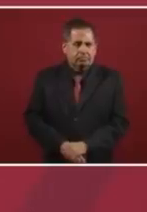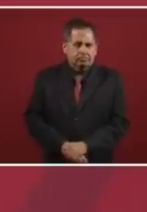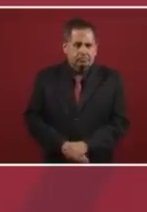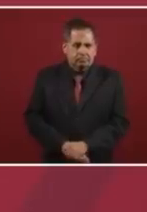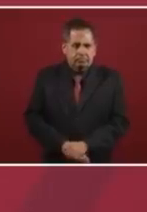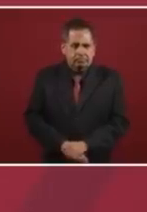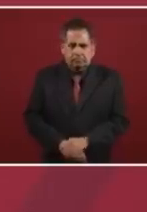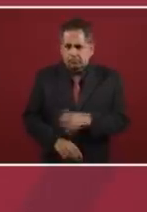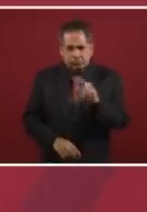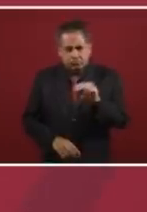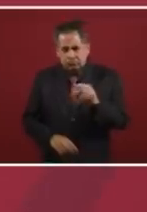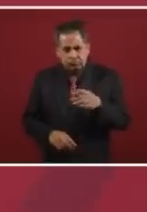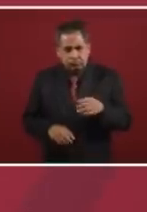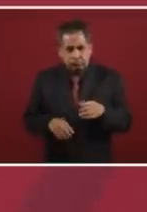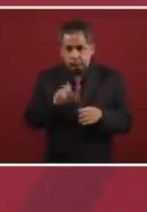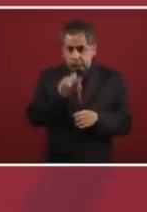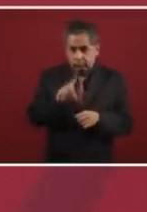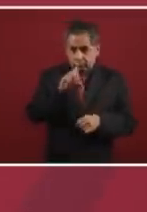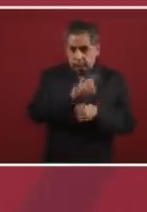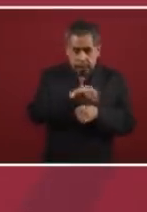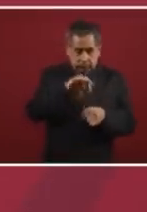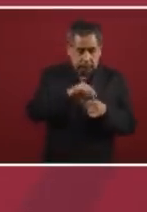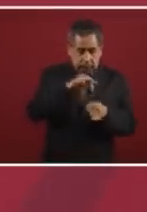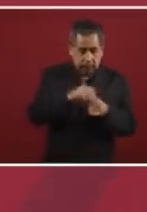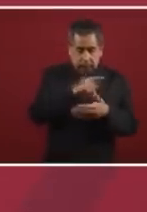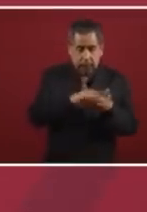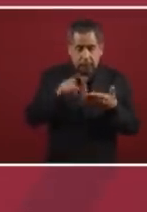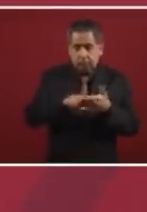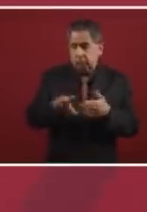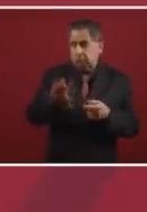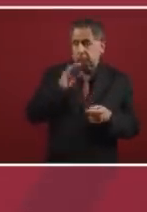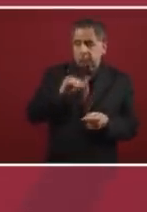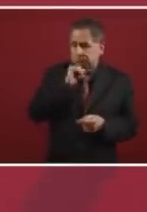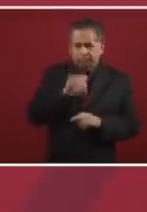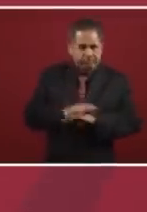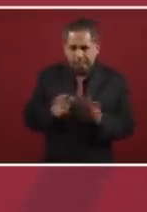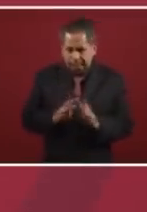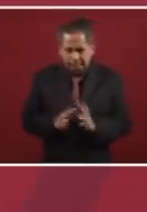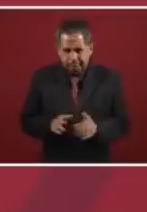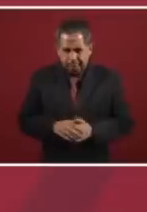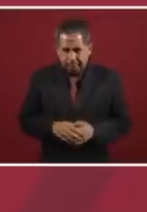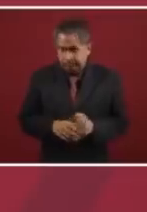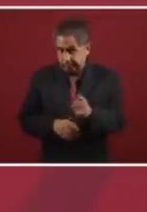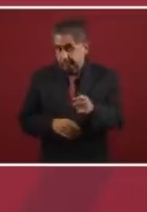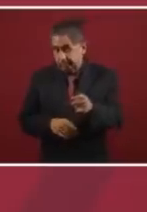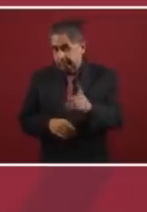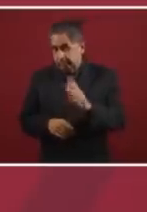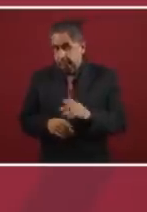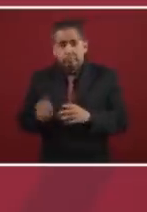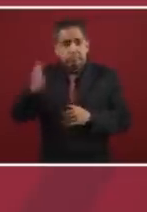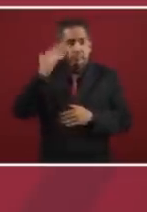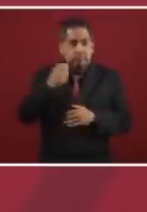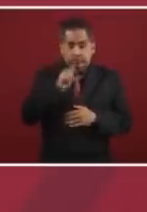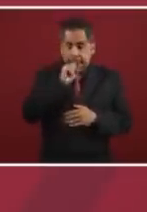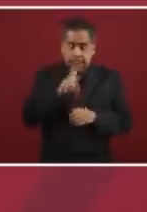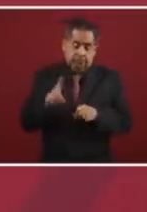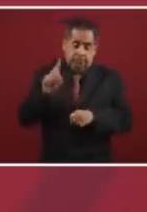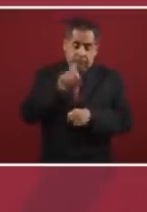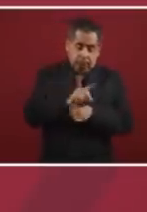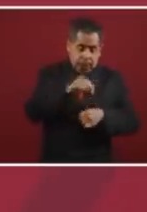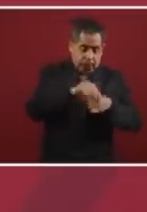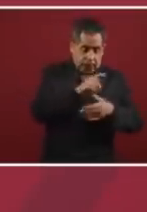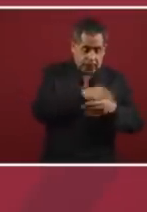va a haber elecciones o sea primero eso de que si va a ser el mismo día de la